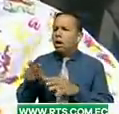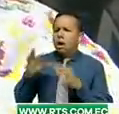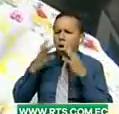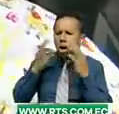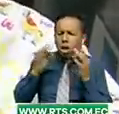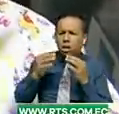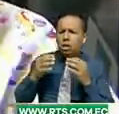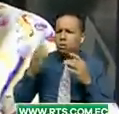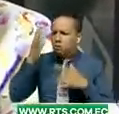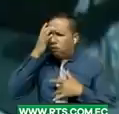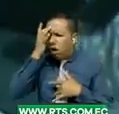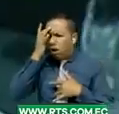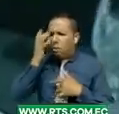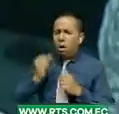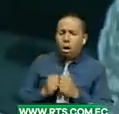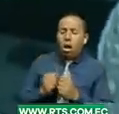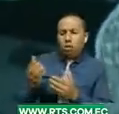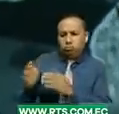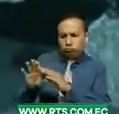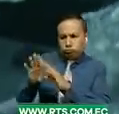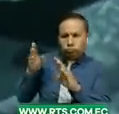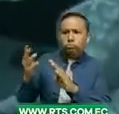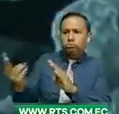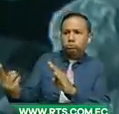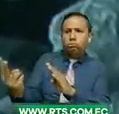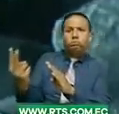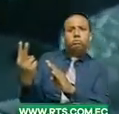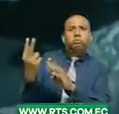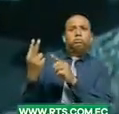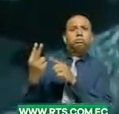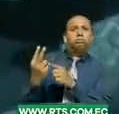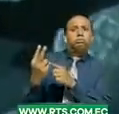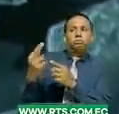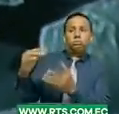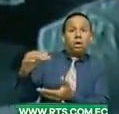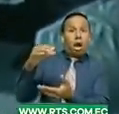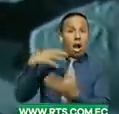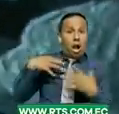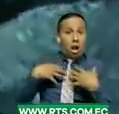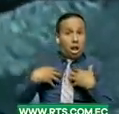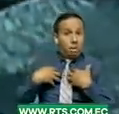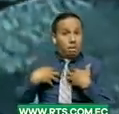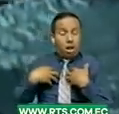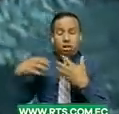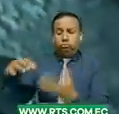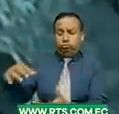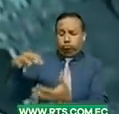Y ellos cogieron, entraron y vinieron aquí y dejaron al gatito aquí. Y